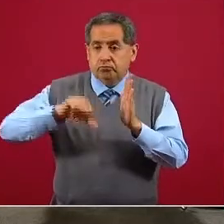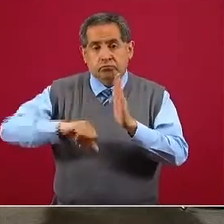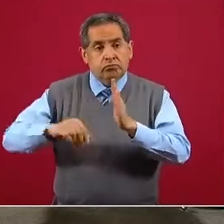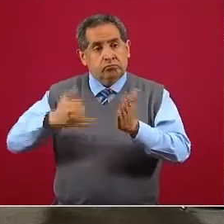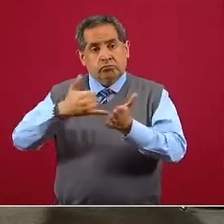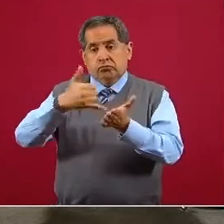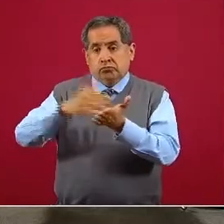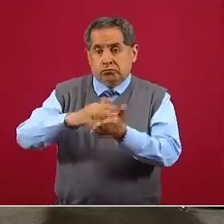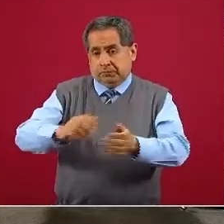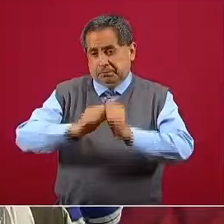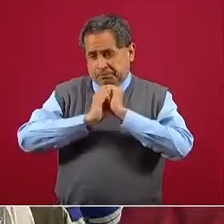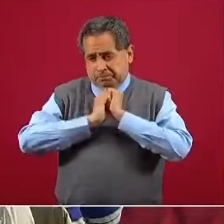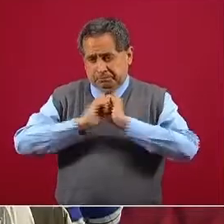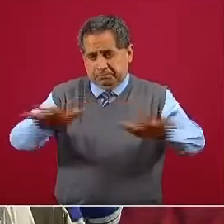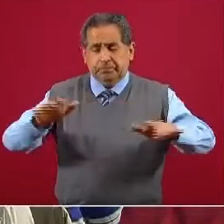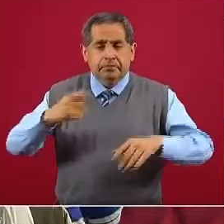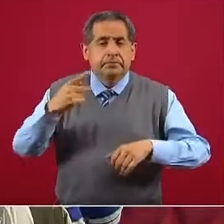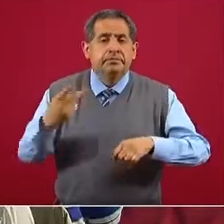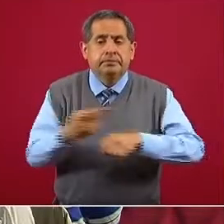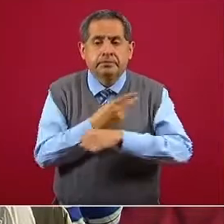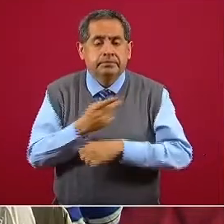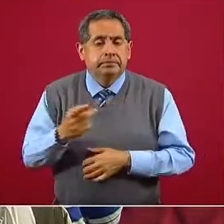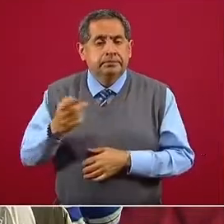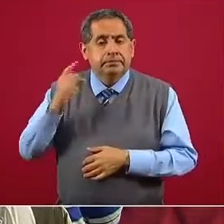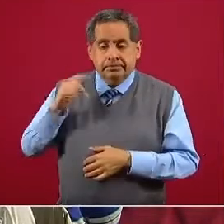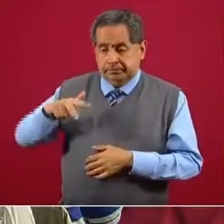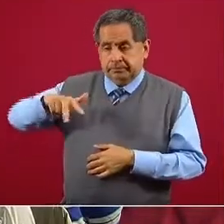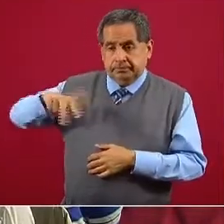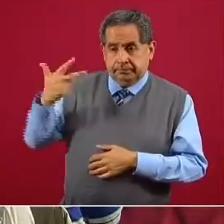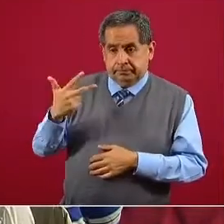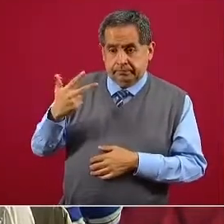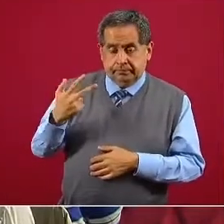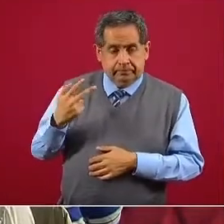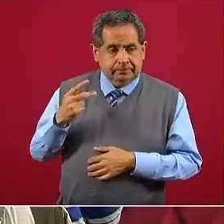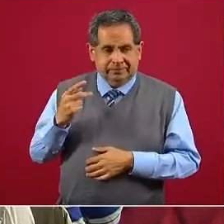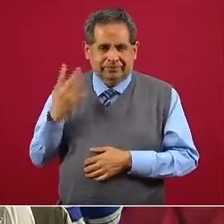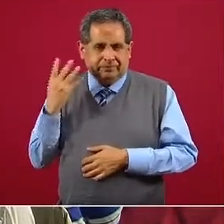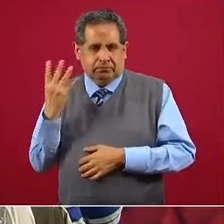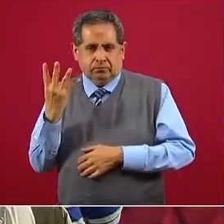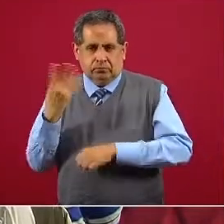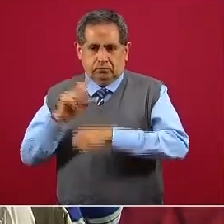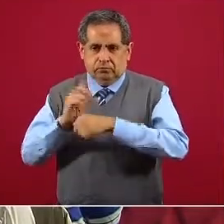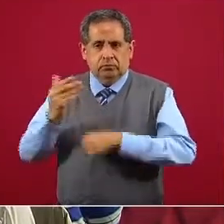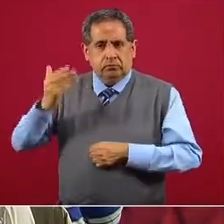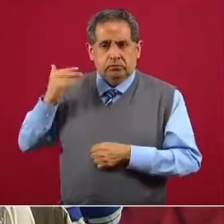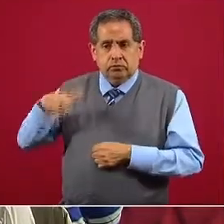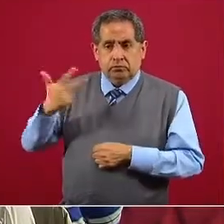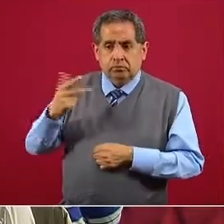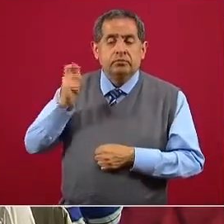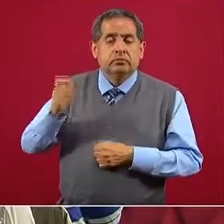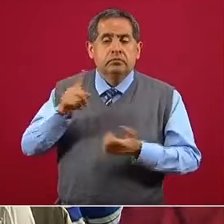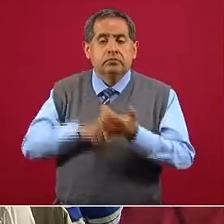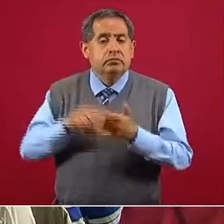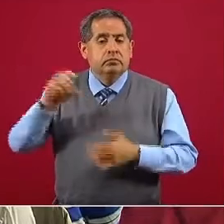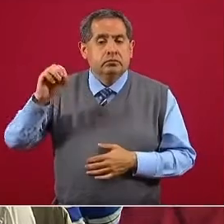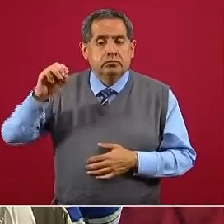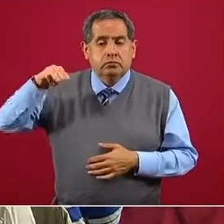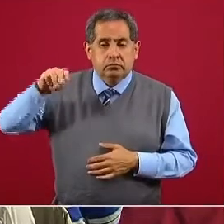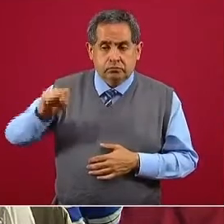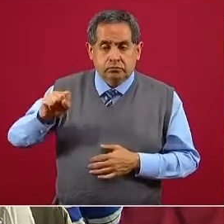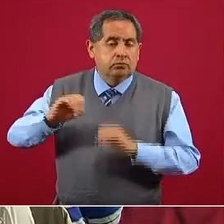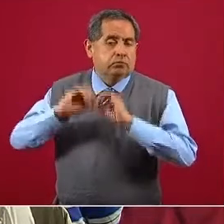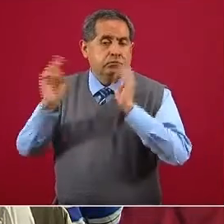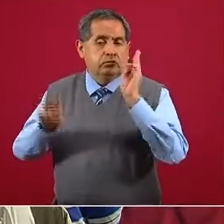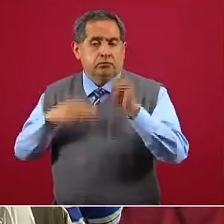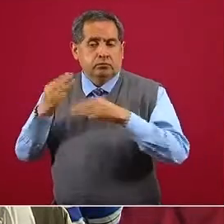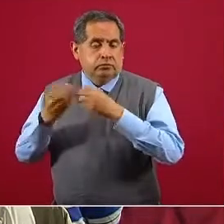publicado el día de hoy. El pasado 13 de este mismo mes, es decir, hace 4 días, la Organización Mundial de la Salud y a través